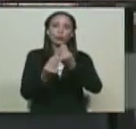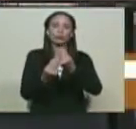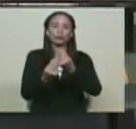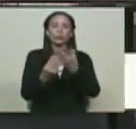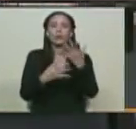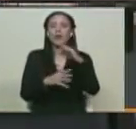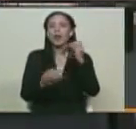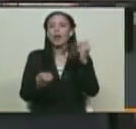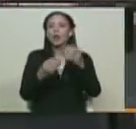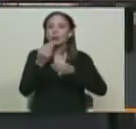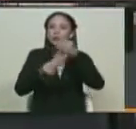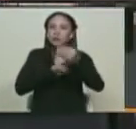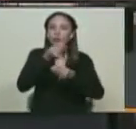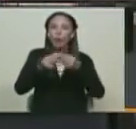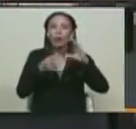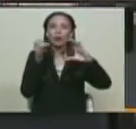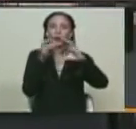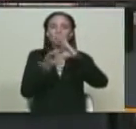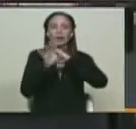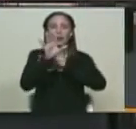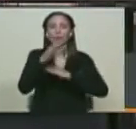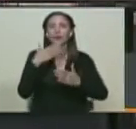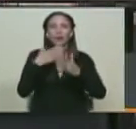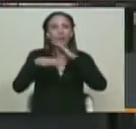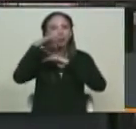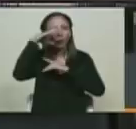en la fundación del Carnet de la Patria. Bendito día.